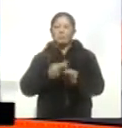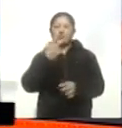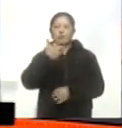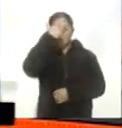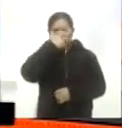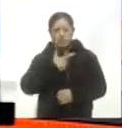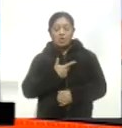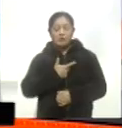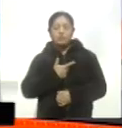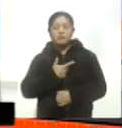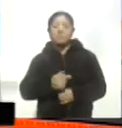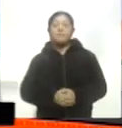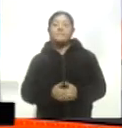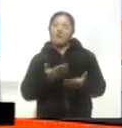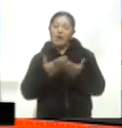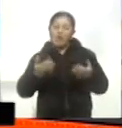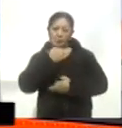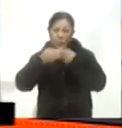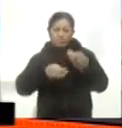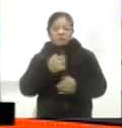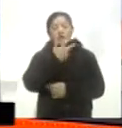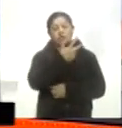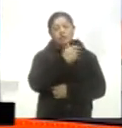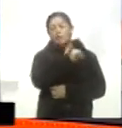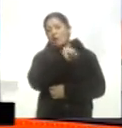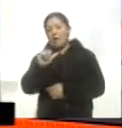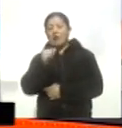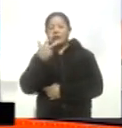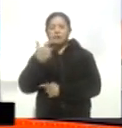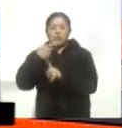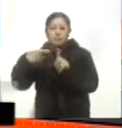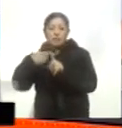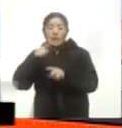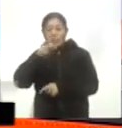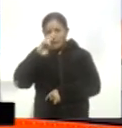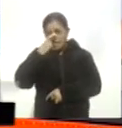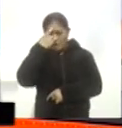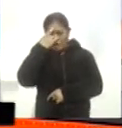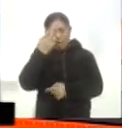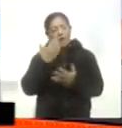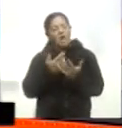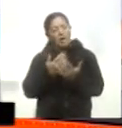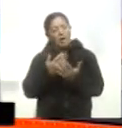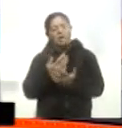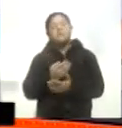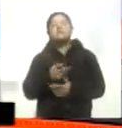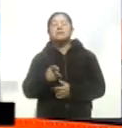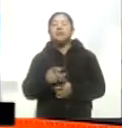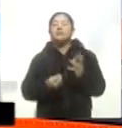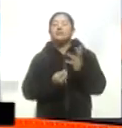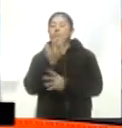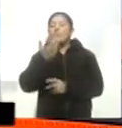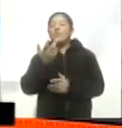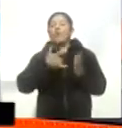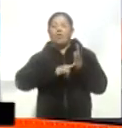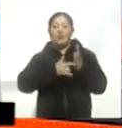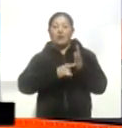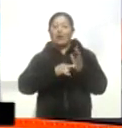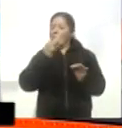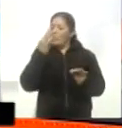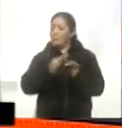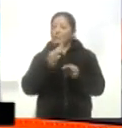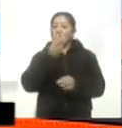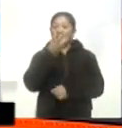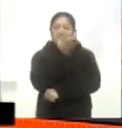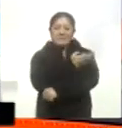la tercera emisión de Ahora Noticias de 20 a 20:30. Recuérdelo, los vamos a estar esperando a partir de este lunes en punto de las 15